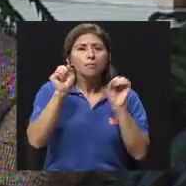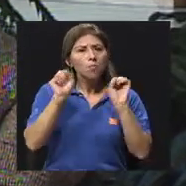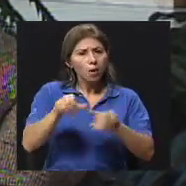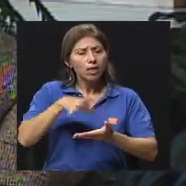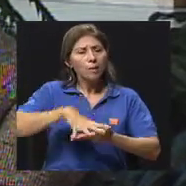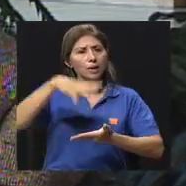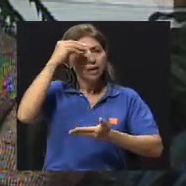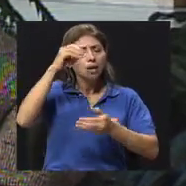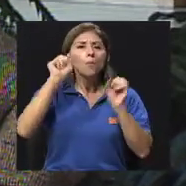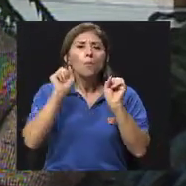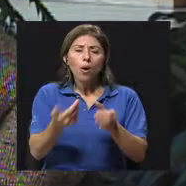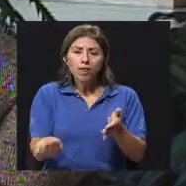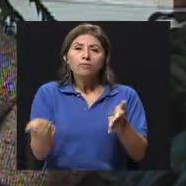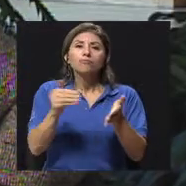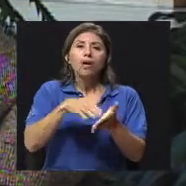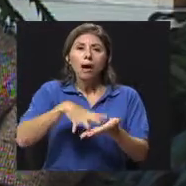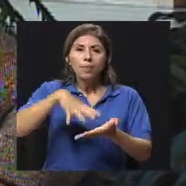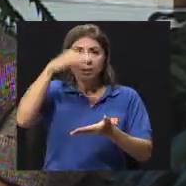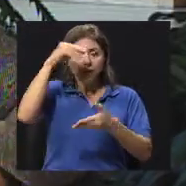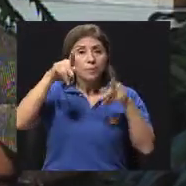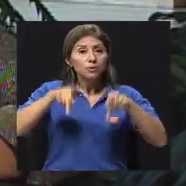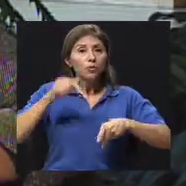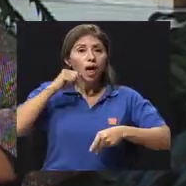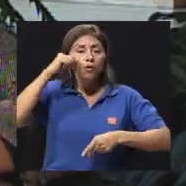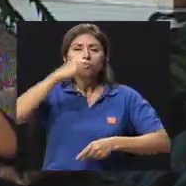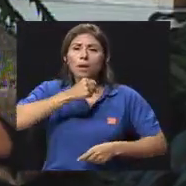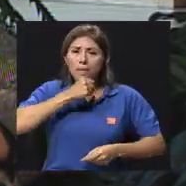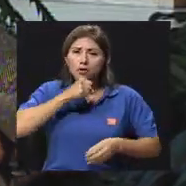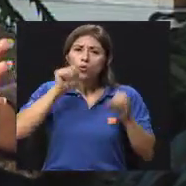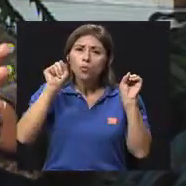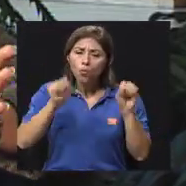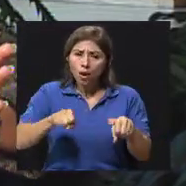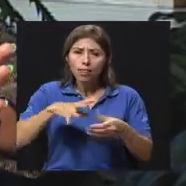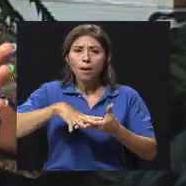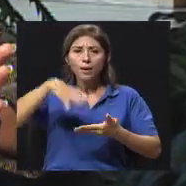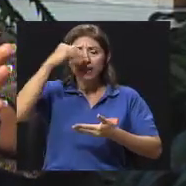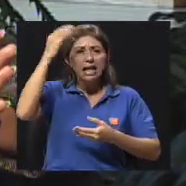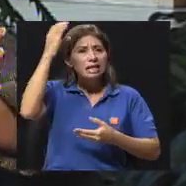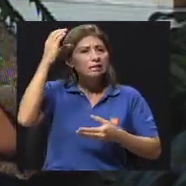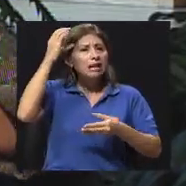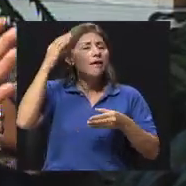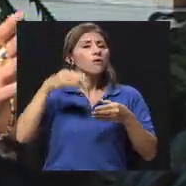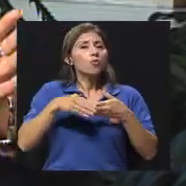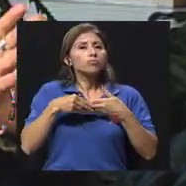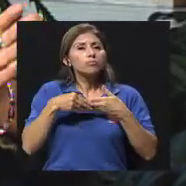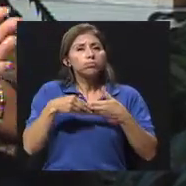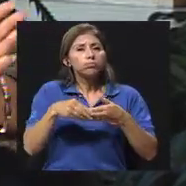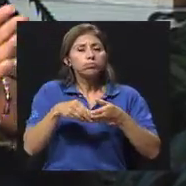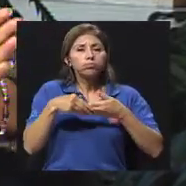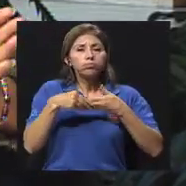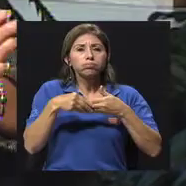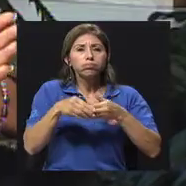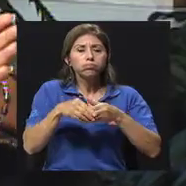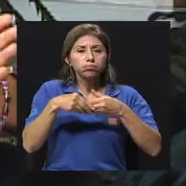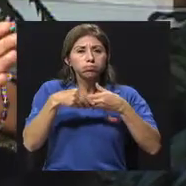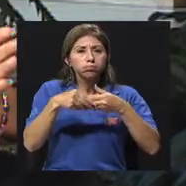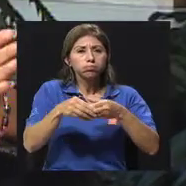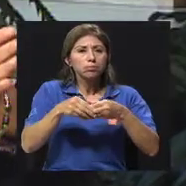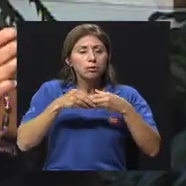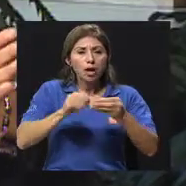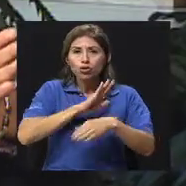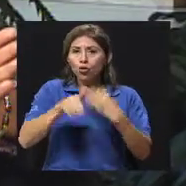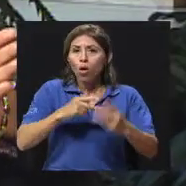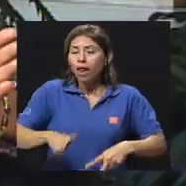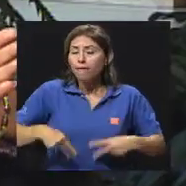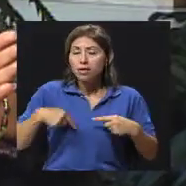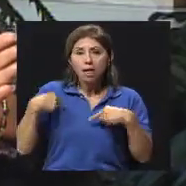reaprender. El adulto mayor puede aprender. El cerebro es muy plástico. Desde el momento en que se empieza a extender y aprende